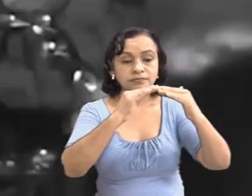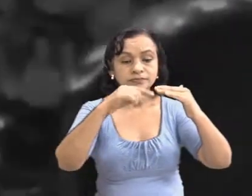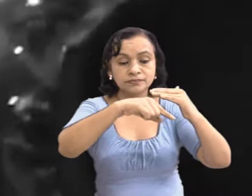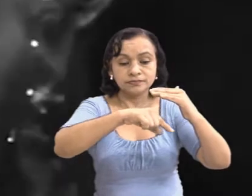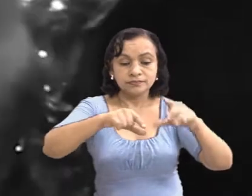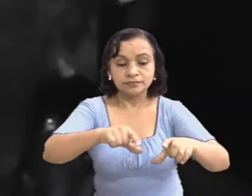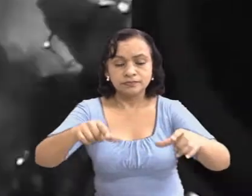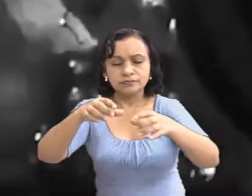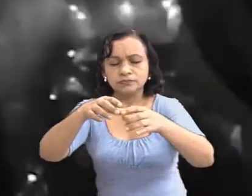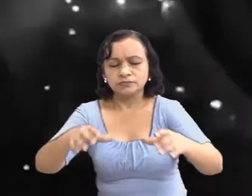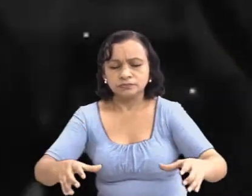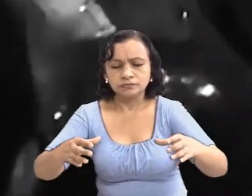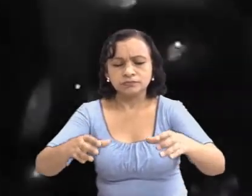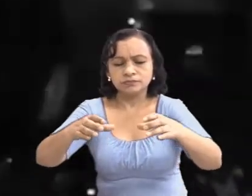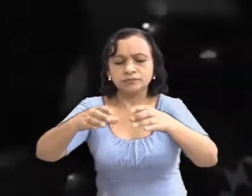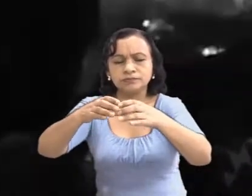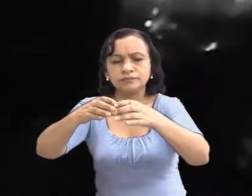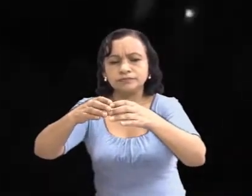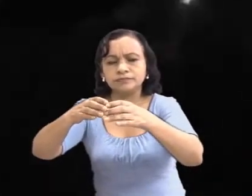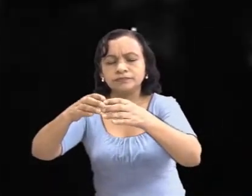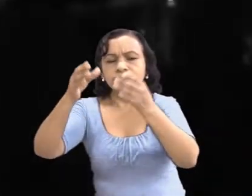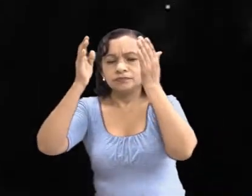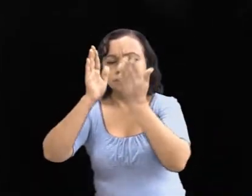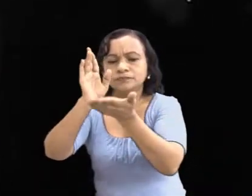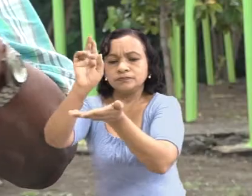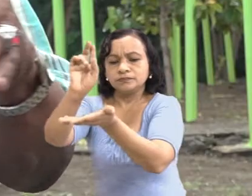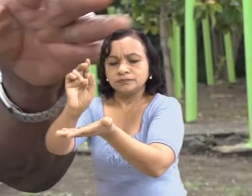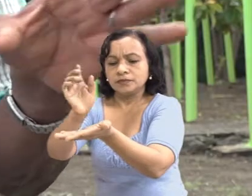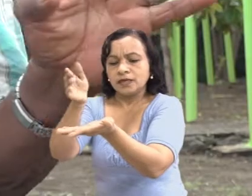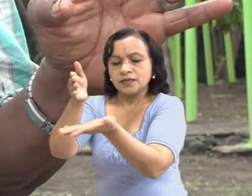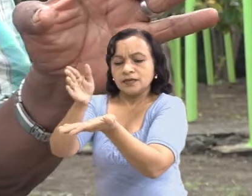cunetas, un cerro de arena, y ahí ponían la Virgen, una candela, y